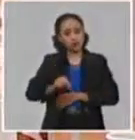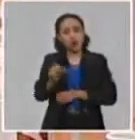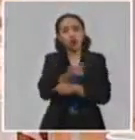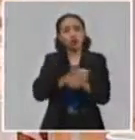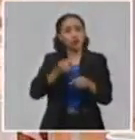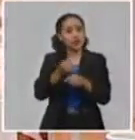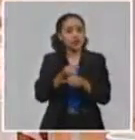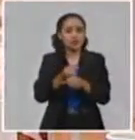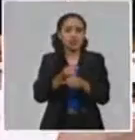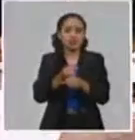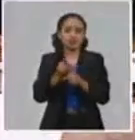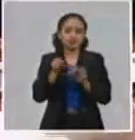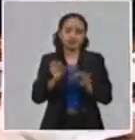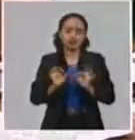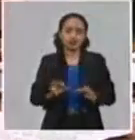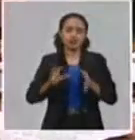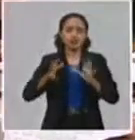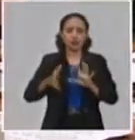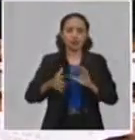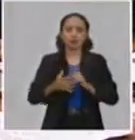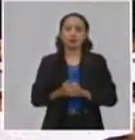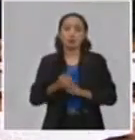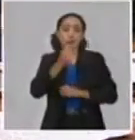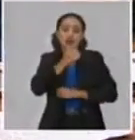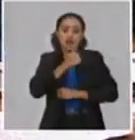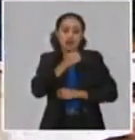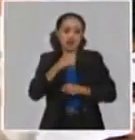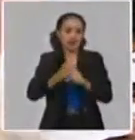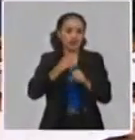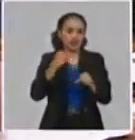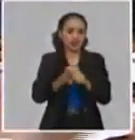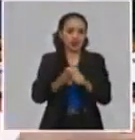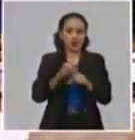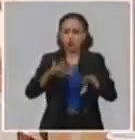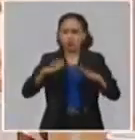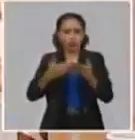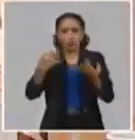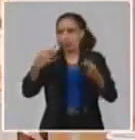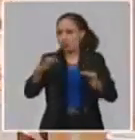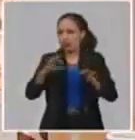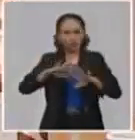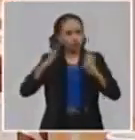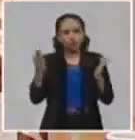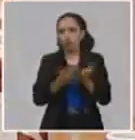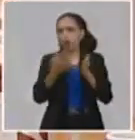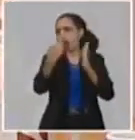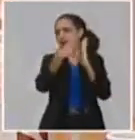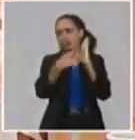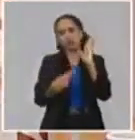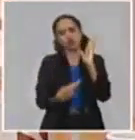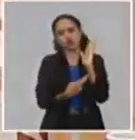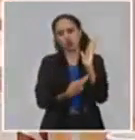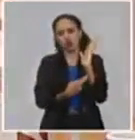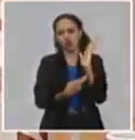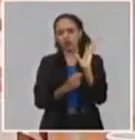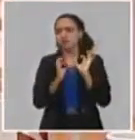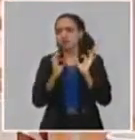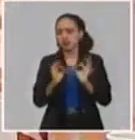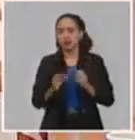la información y sí, sí, y que en un solo documento tengan ahí todas las resoluciones que hay que tener en